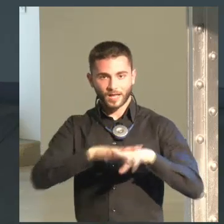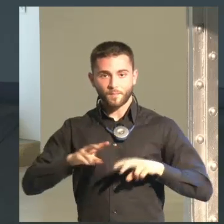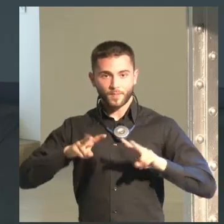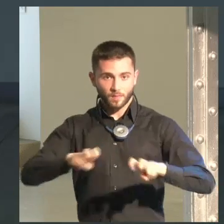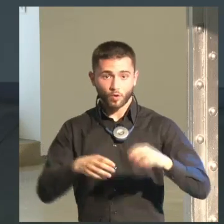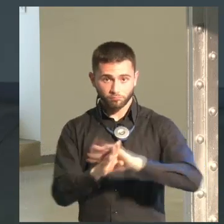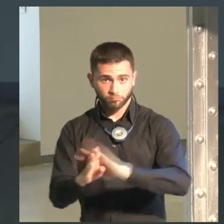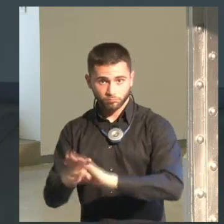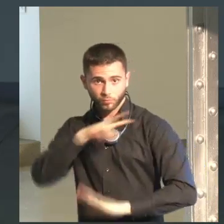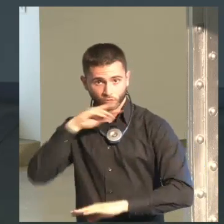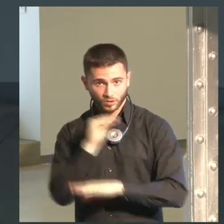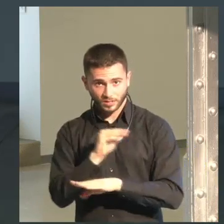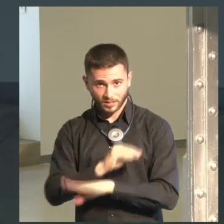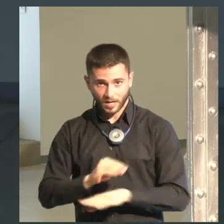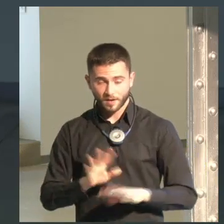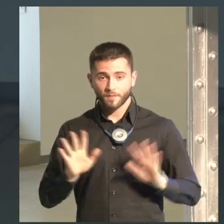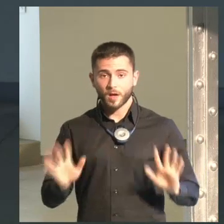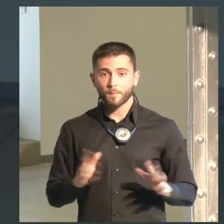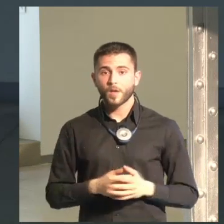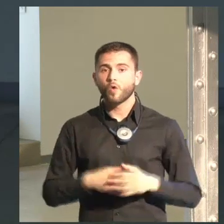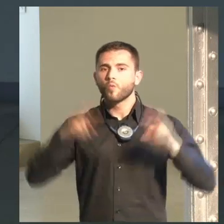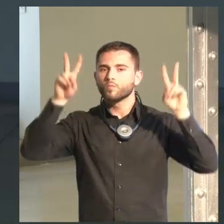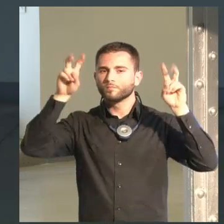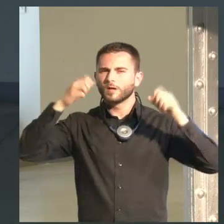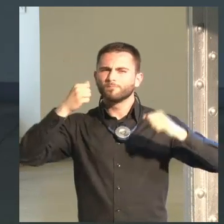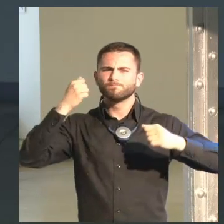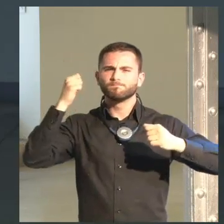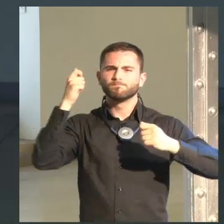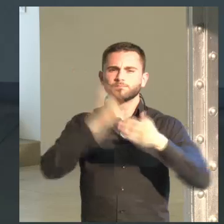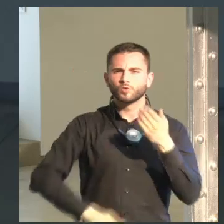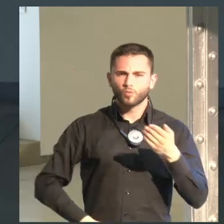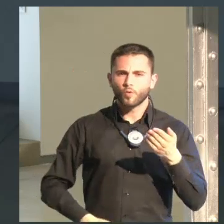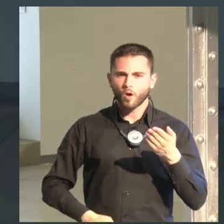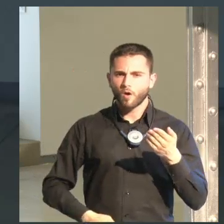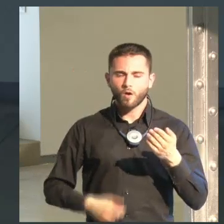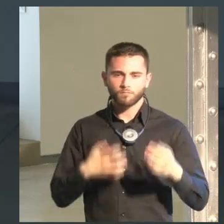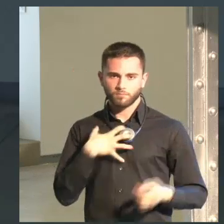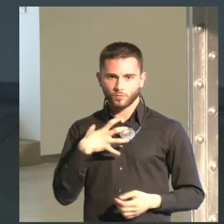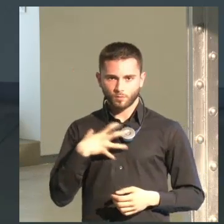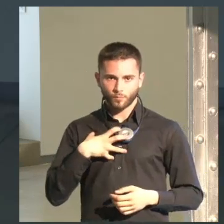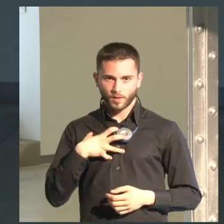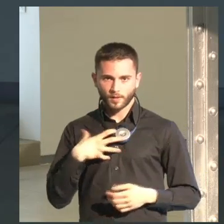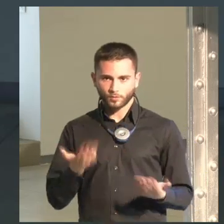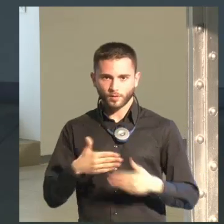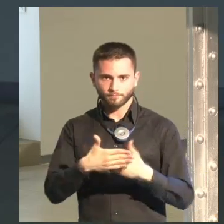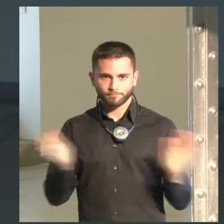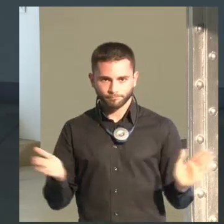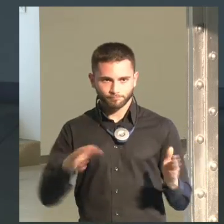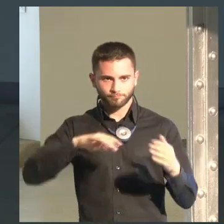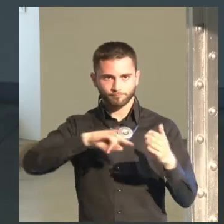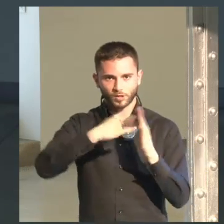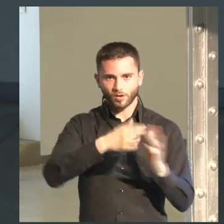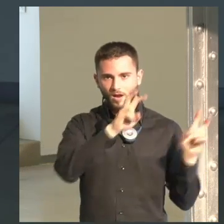que no puede hacer una cuestión muy rígida y deja un cierto margen a la innovación en redes, a la innovación de